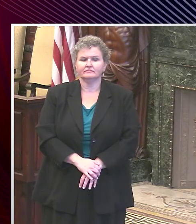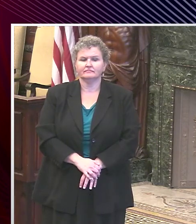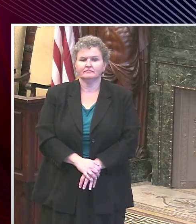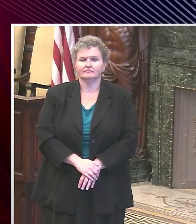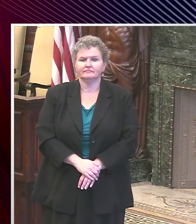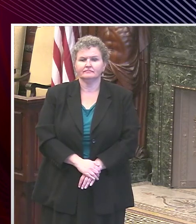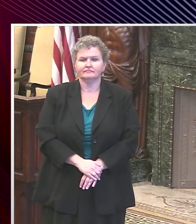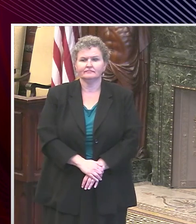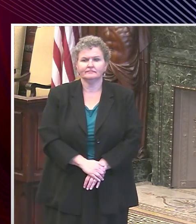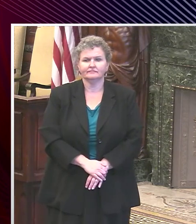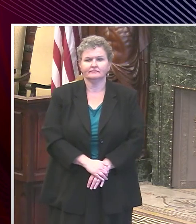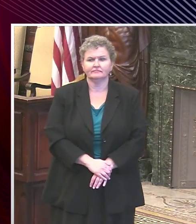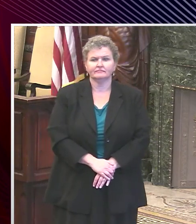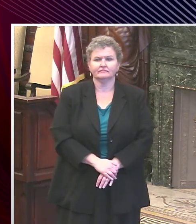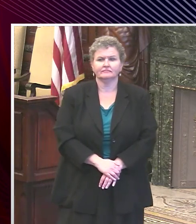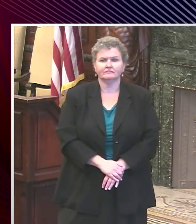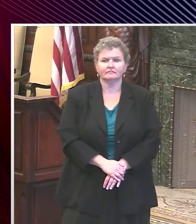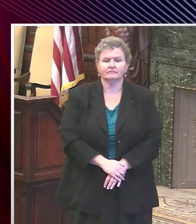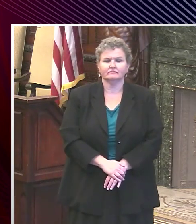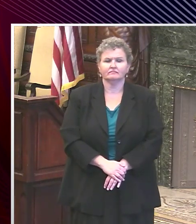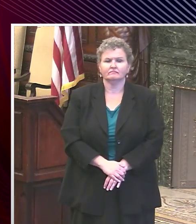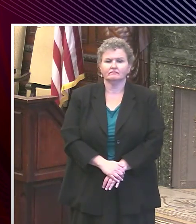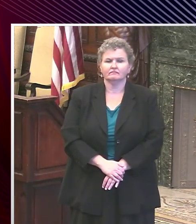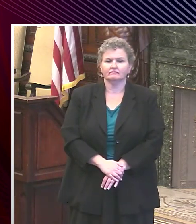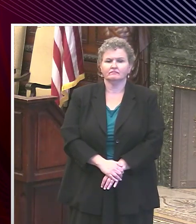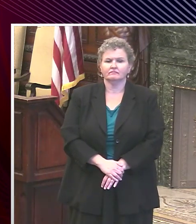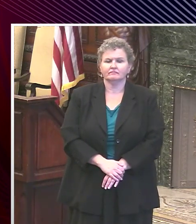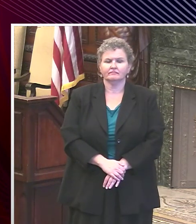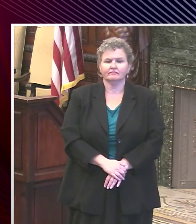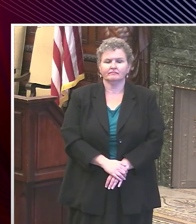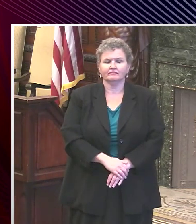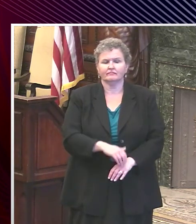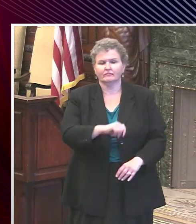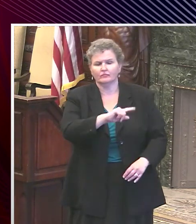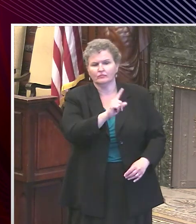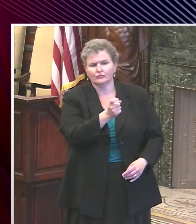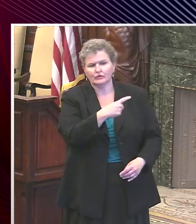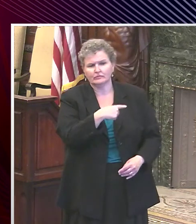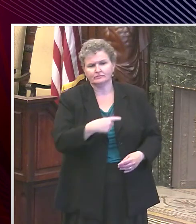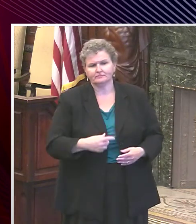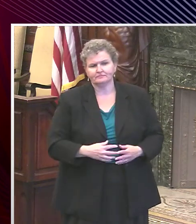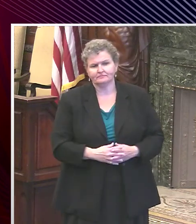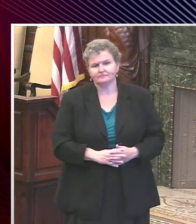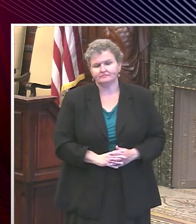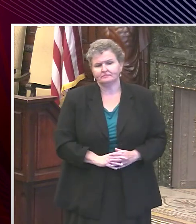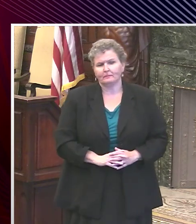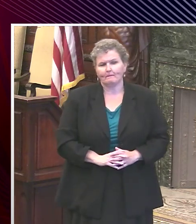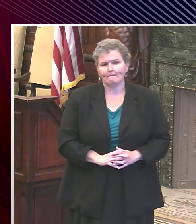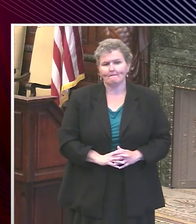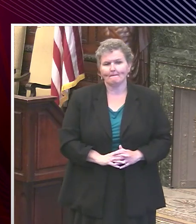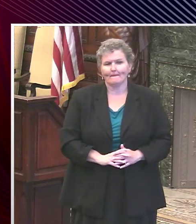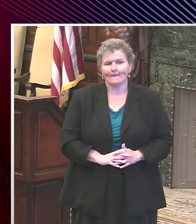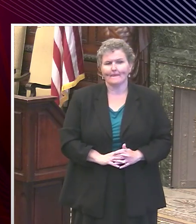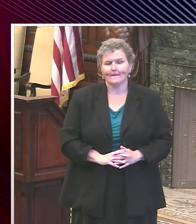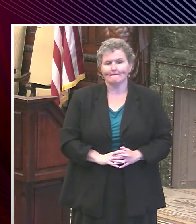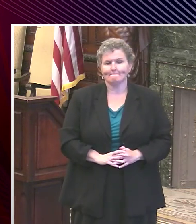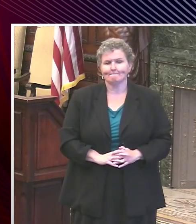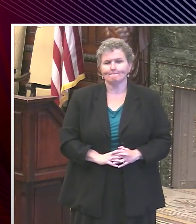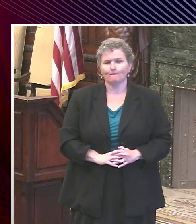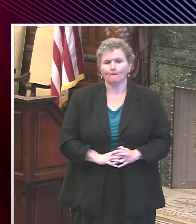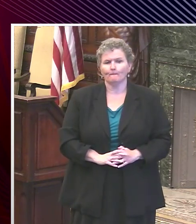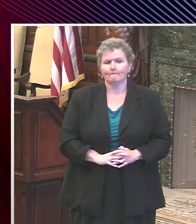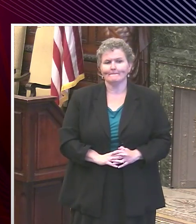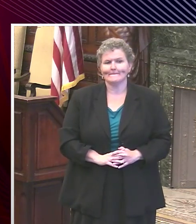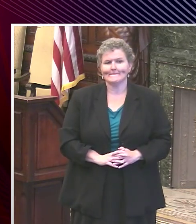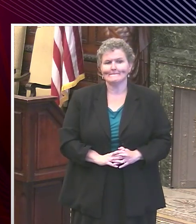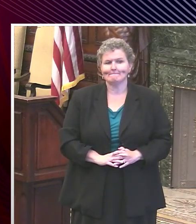Segunda pregunta, parece haber una falta de confianza entre la comunidad hispana o